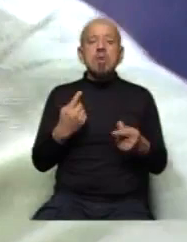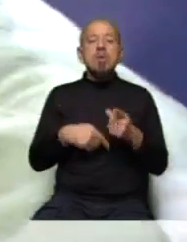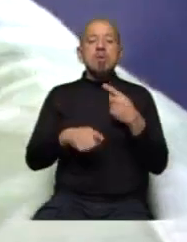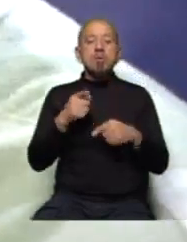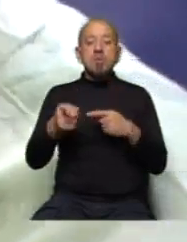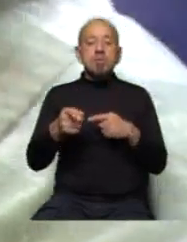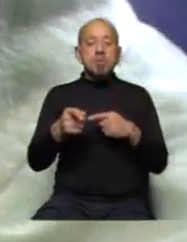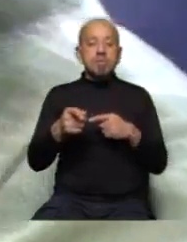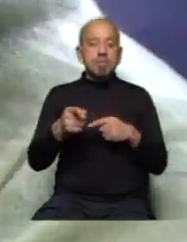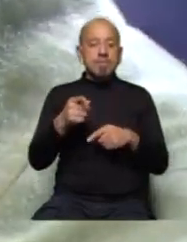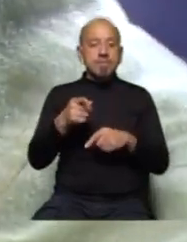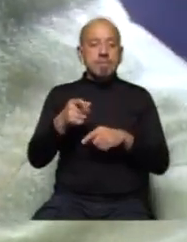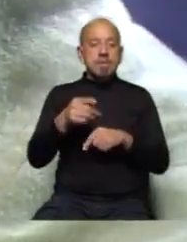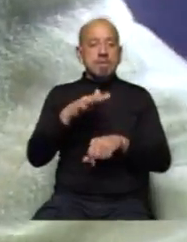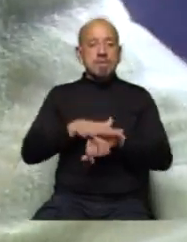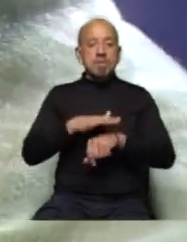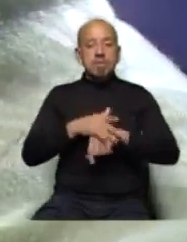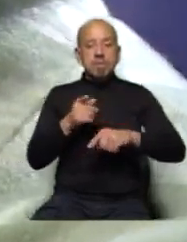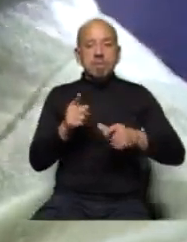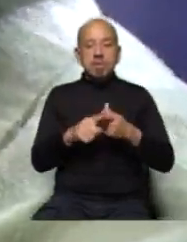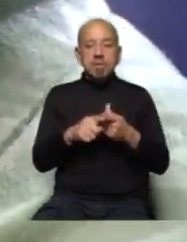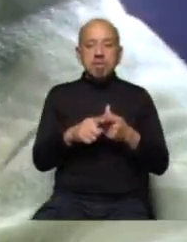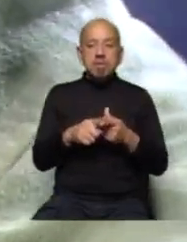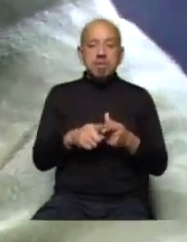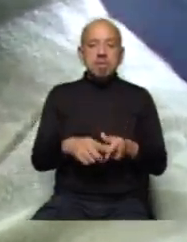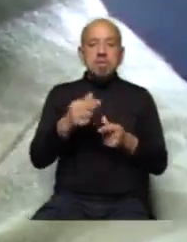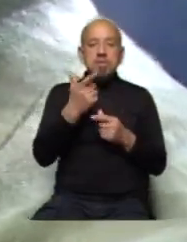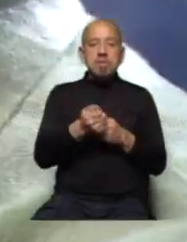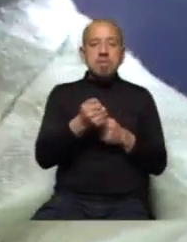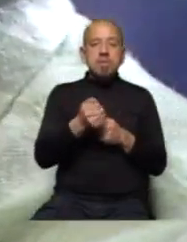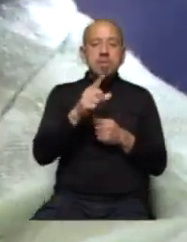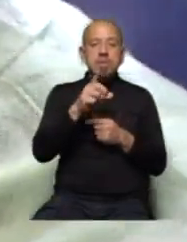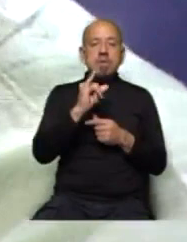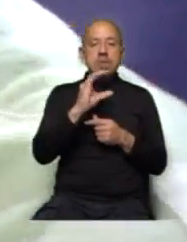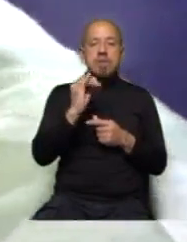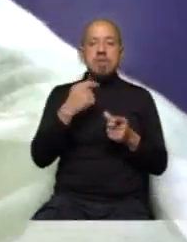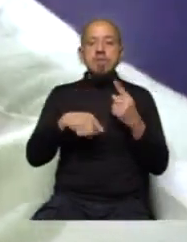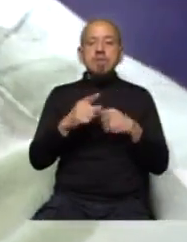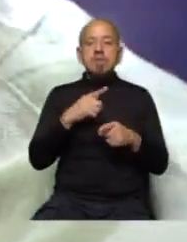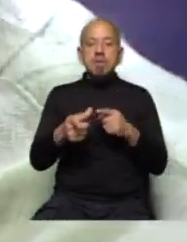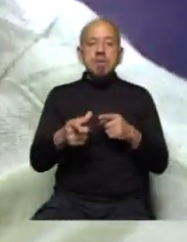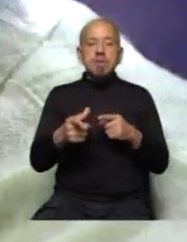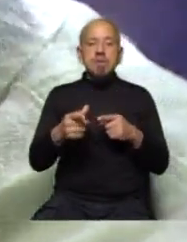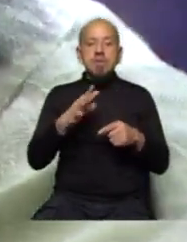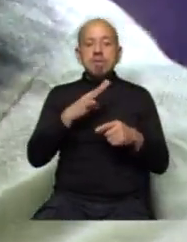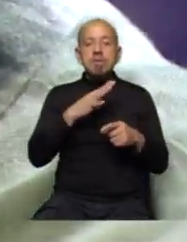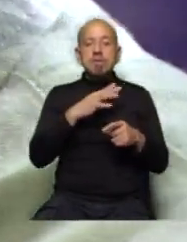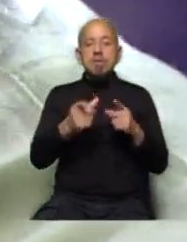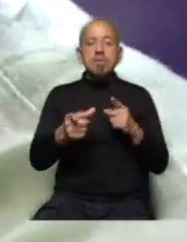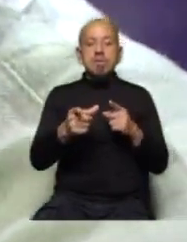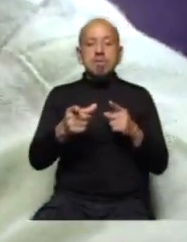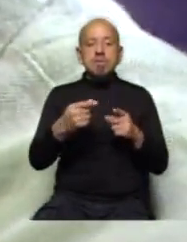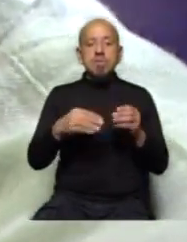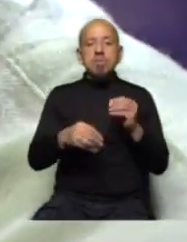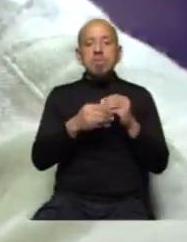en ese extraño nido de amor Alicia pasó todo el otoño no obstante había concluido por echar un